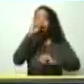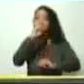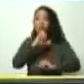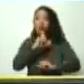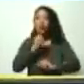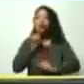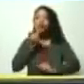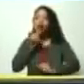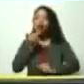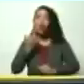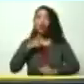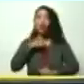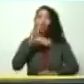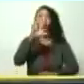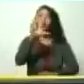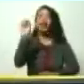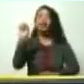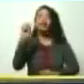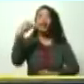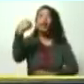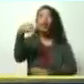Estamos en 30 de noviembre.